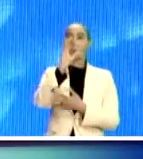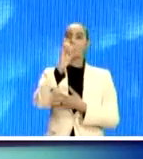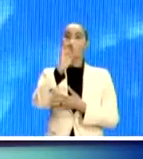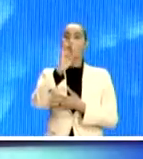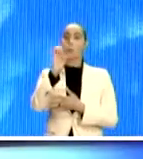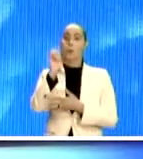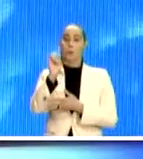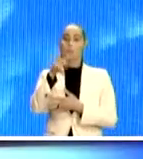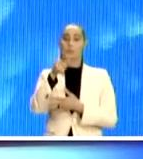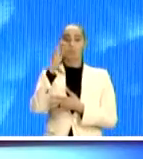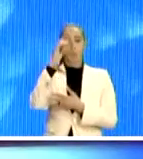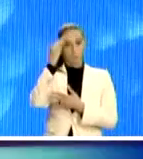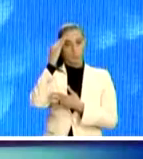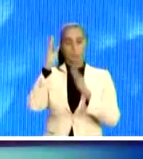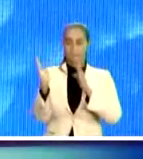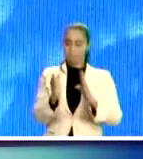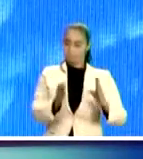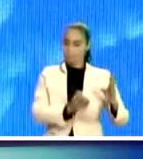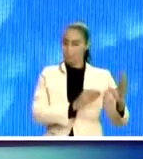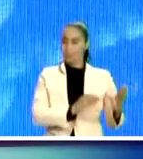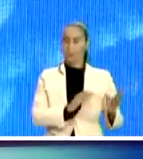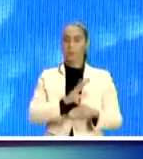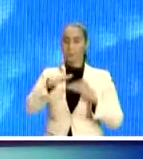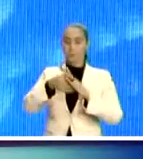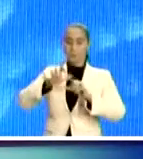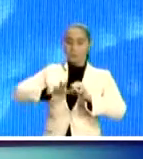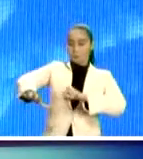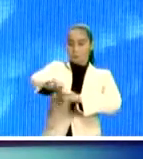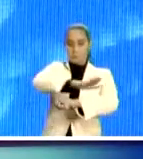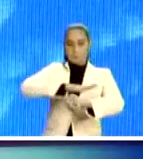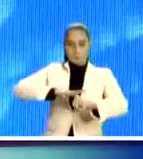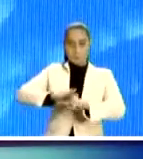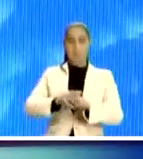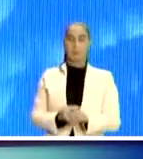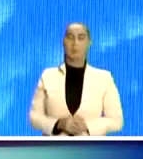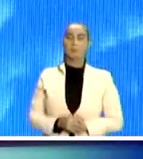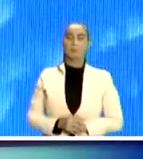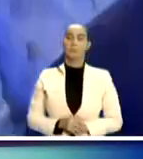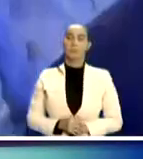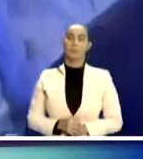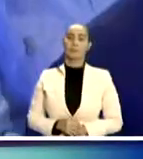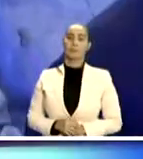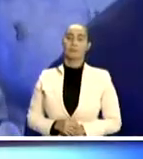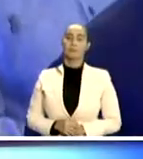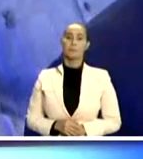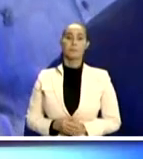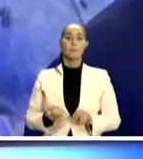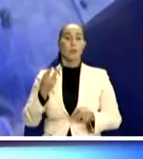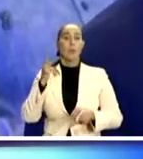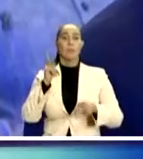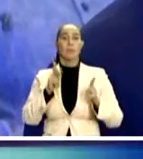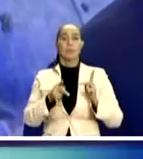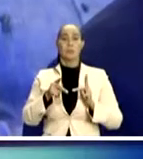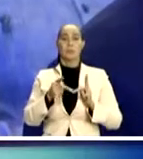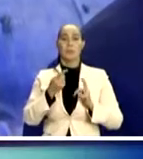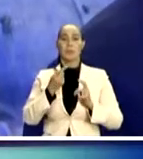pueden poner al presidente a hablar sobre cosas que el presidente no conviene que hable así es la política en el momento no conviene que el presidente opine